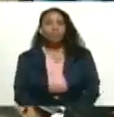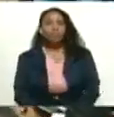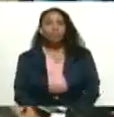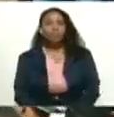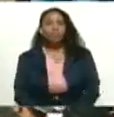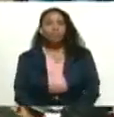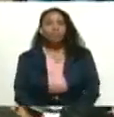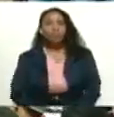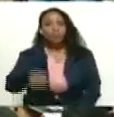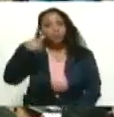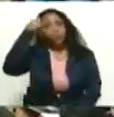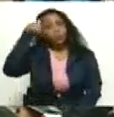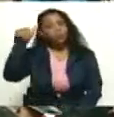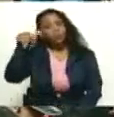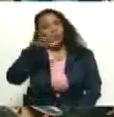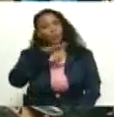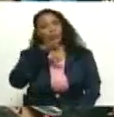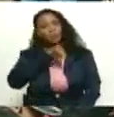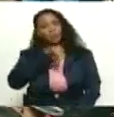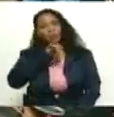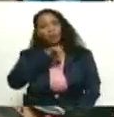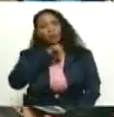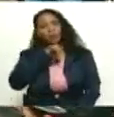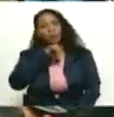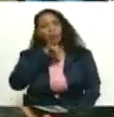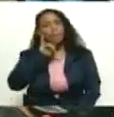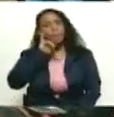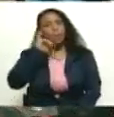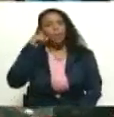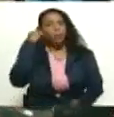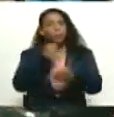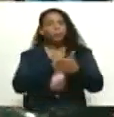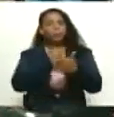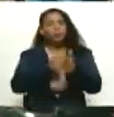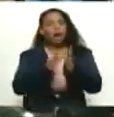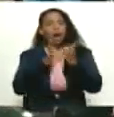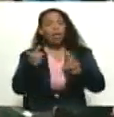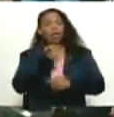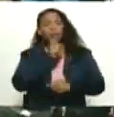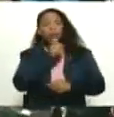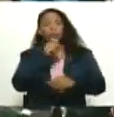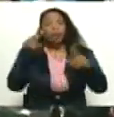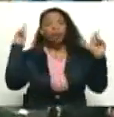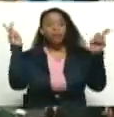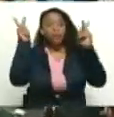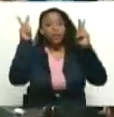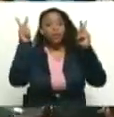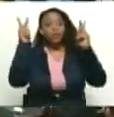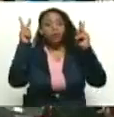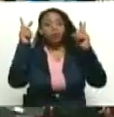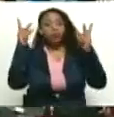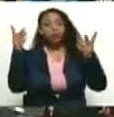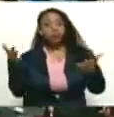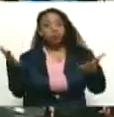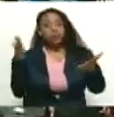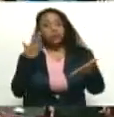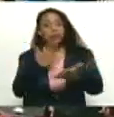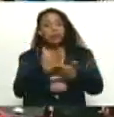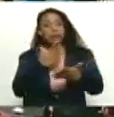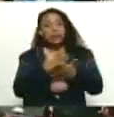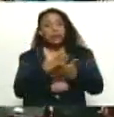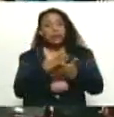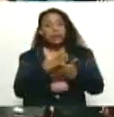Este pueblo tiene historia de resistencia, de lucha, de batalla y de grandes victorias. Y uno siente esa